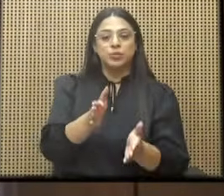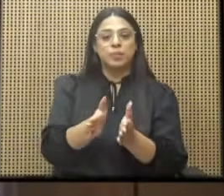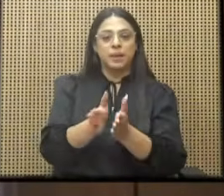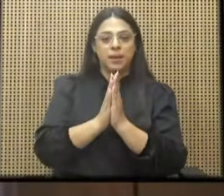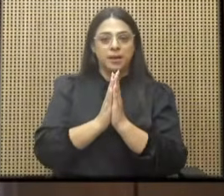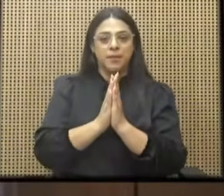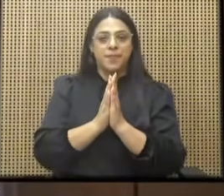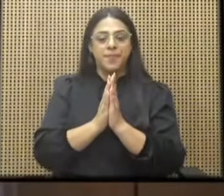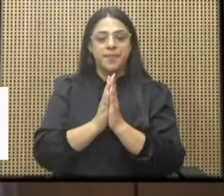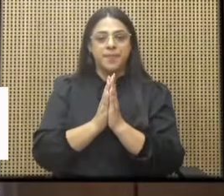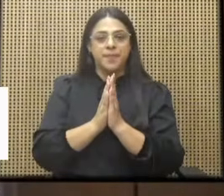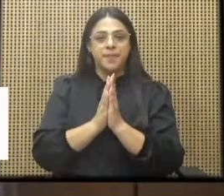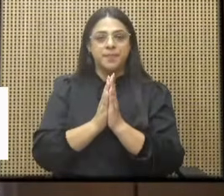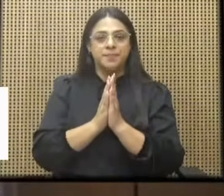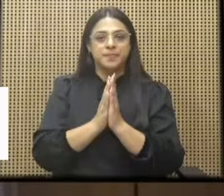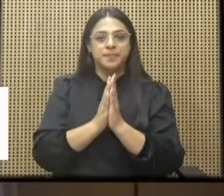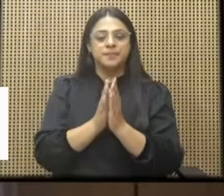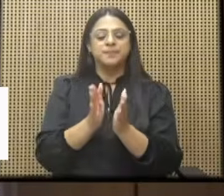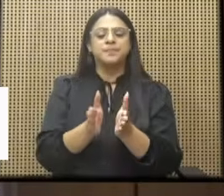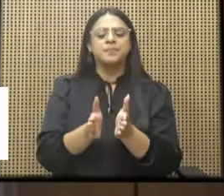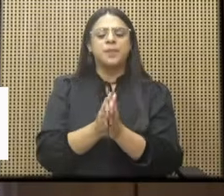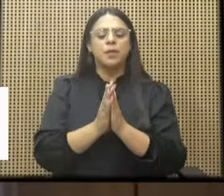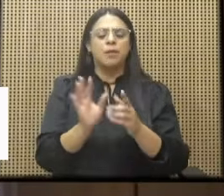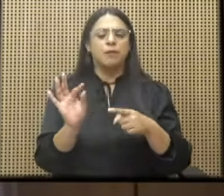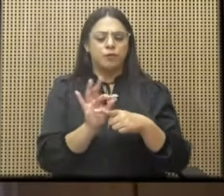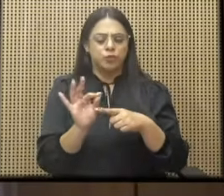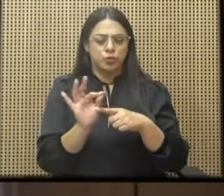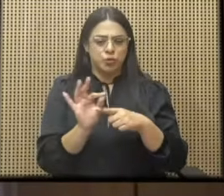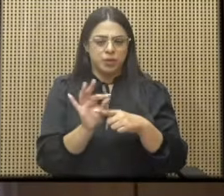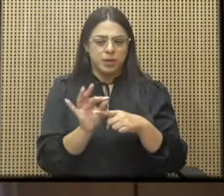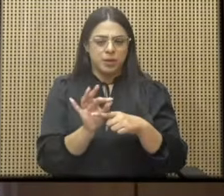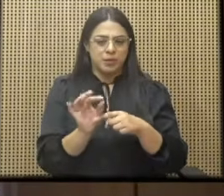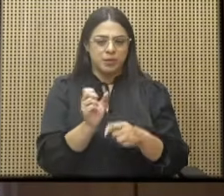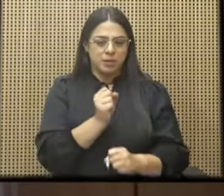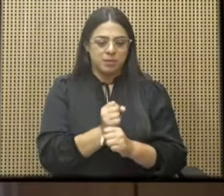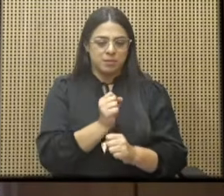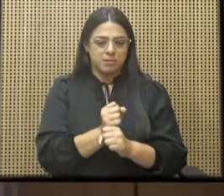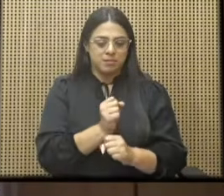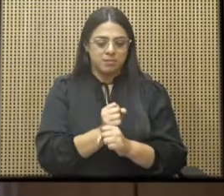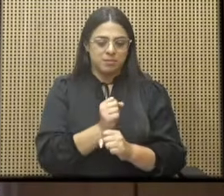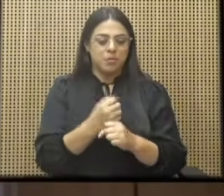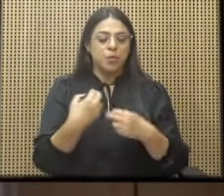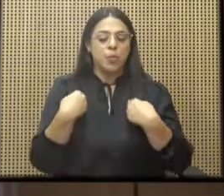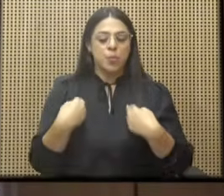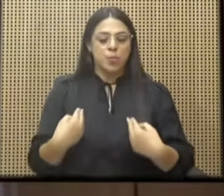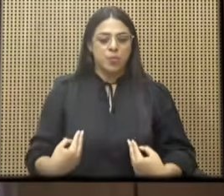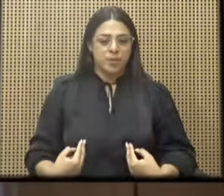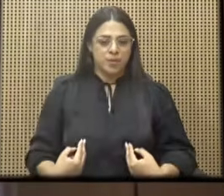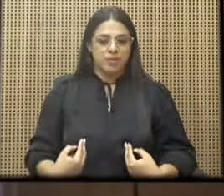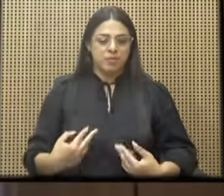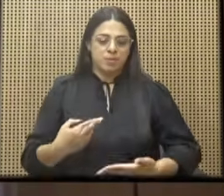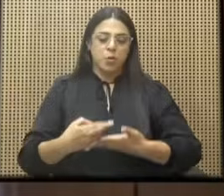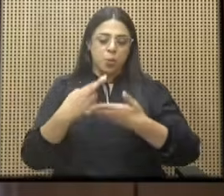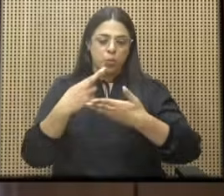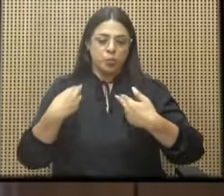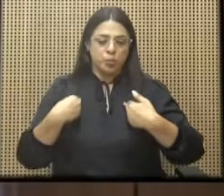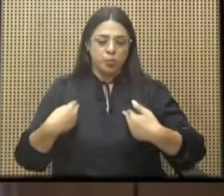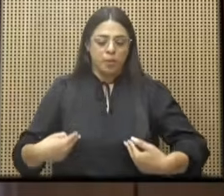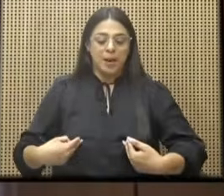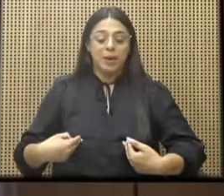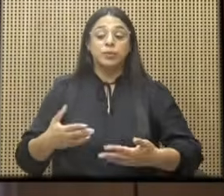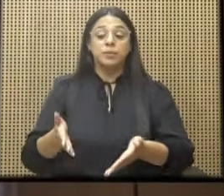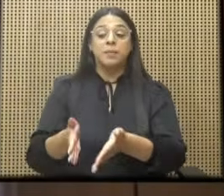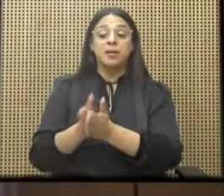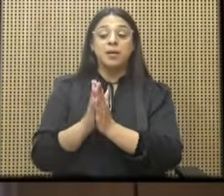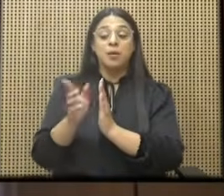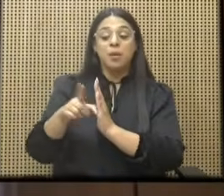los funcionarios de gestión humana que escogiera una